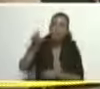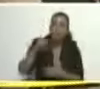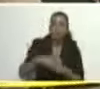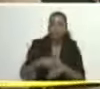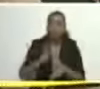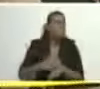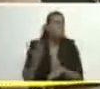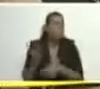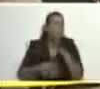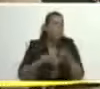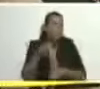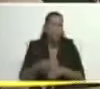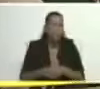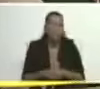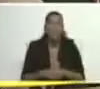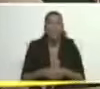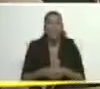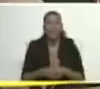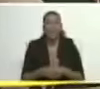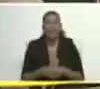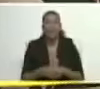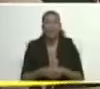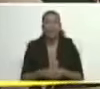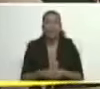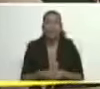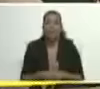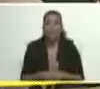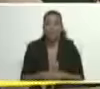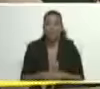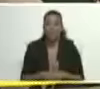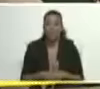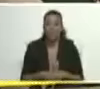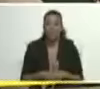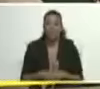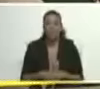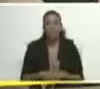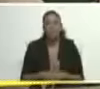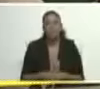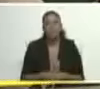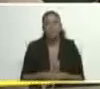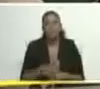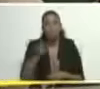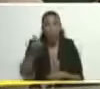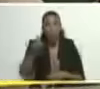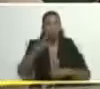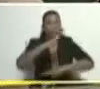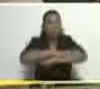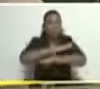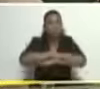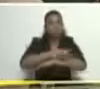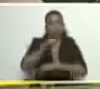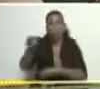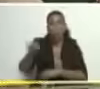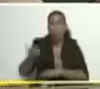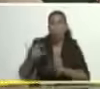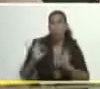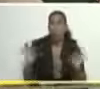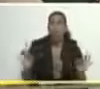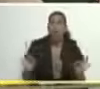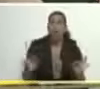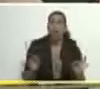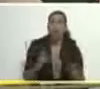Porque los gangs están actuando de manera